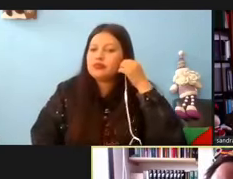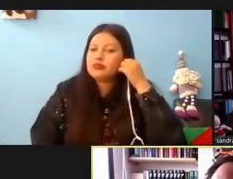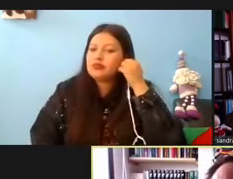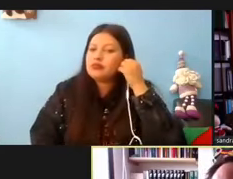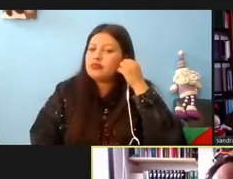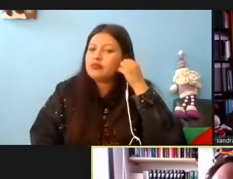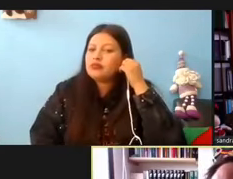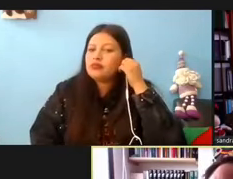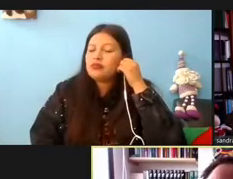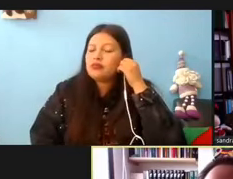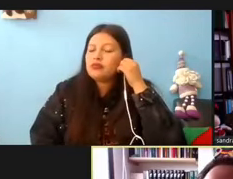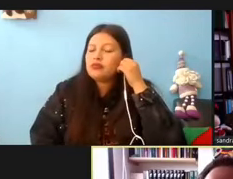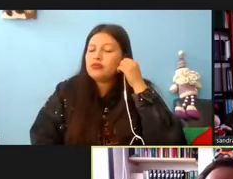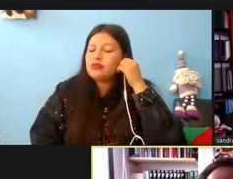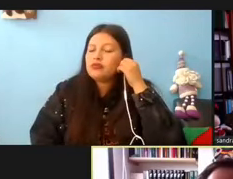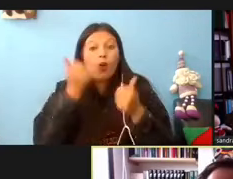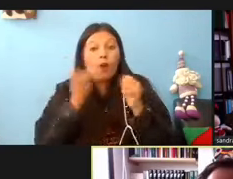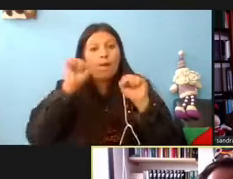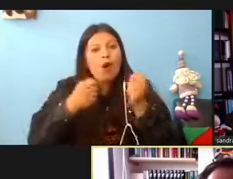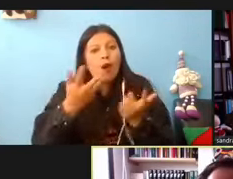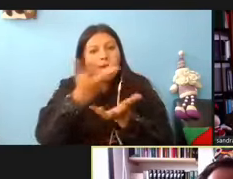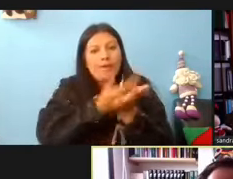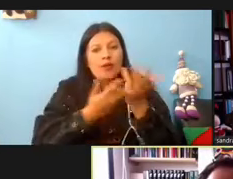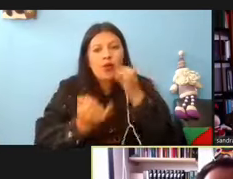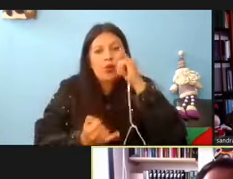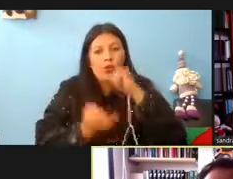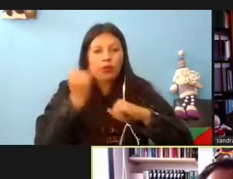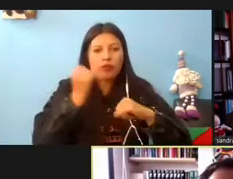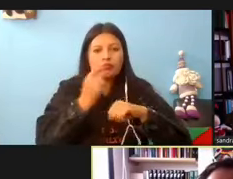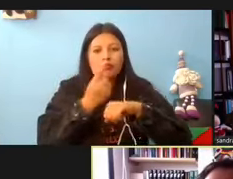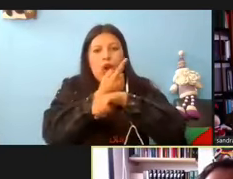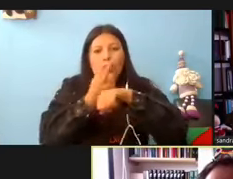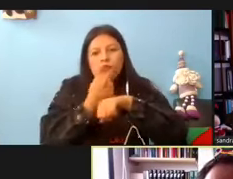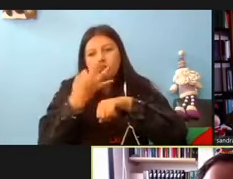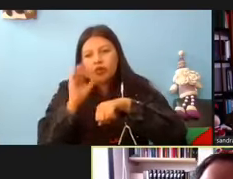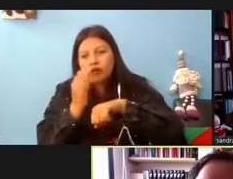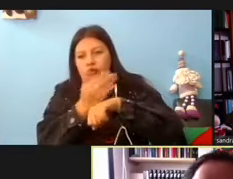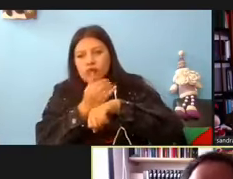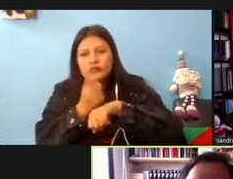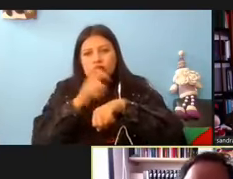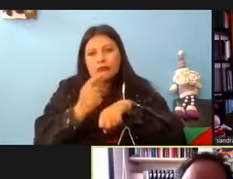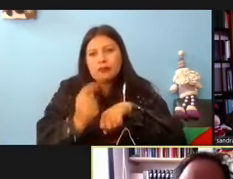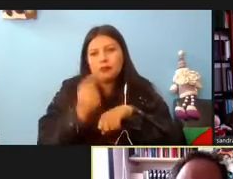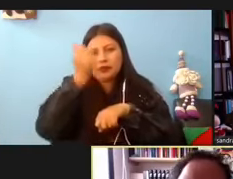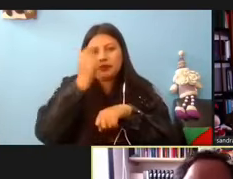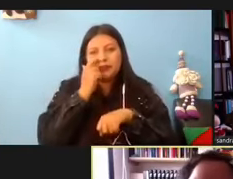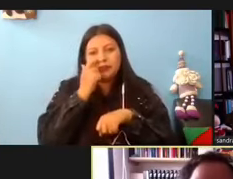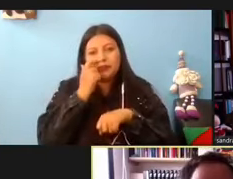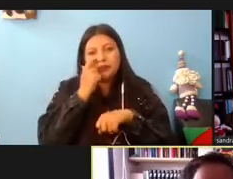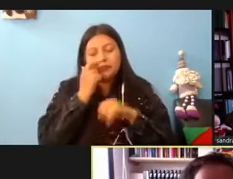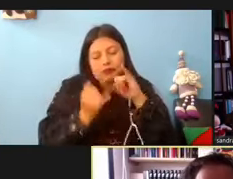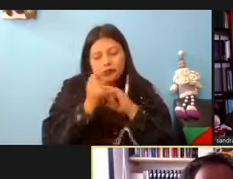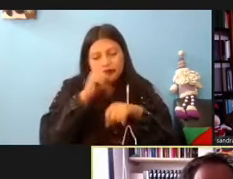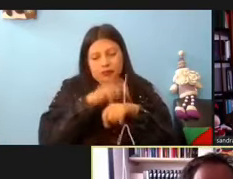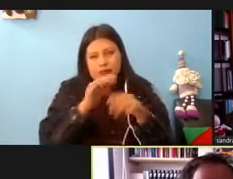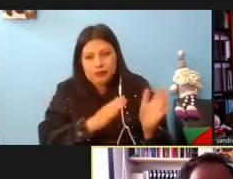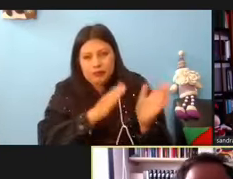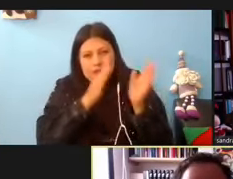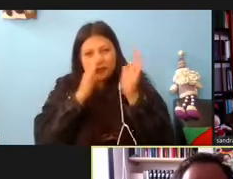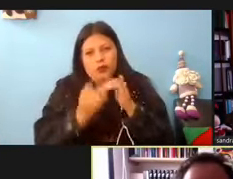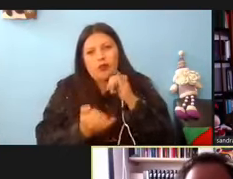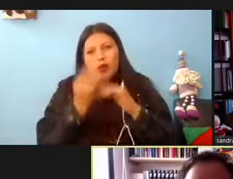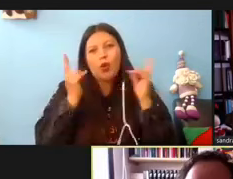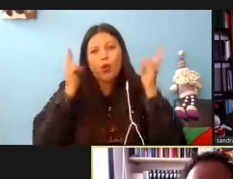la idea es que podamos conversar en esta última hora, media hora, digamos en esta última parte del